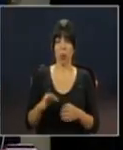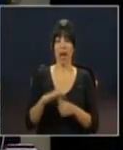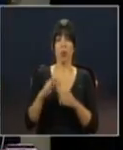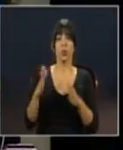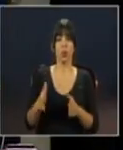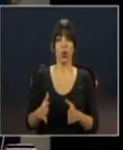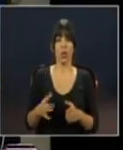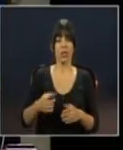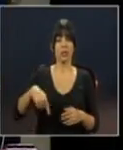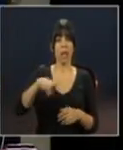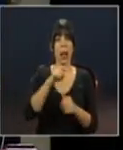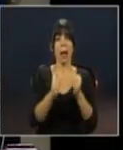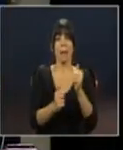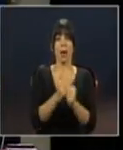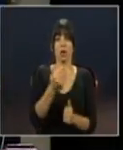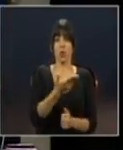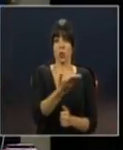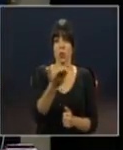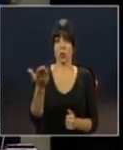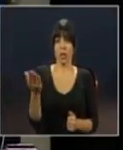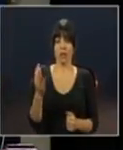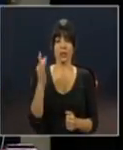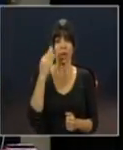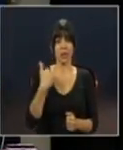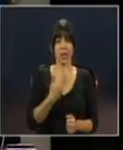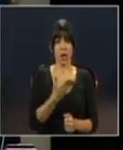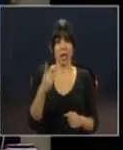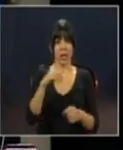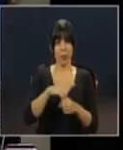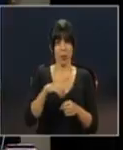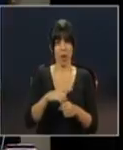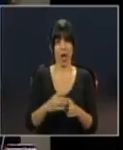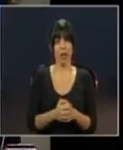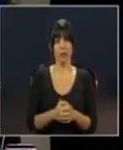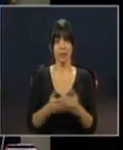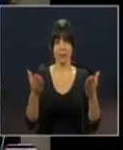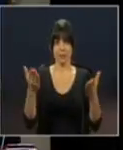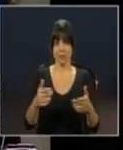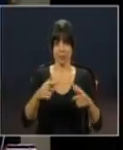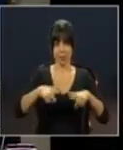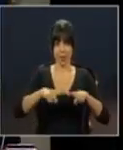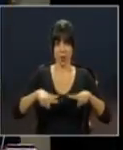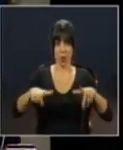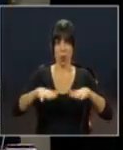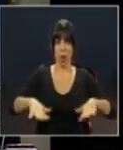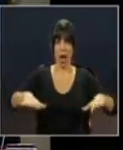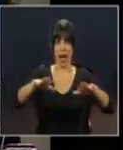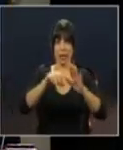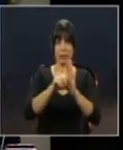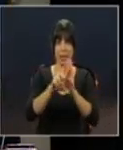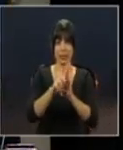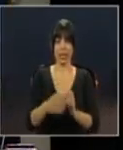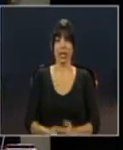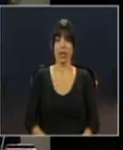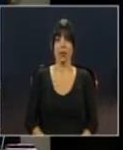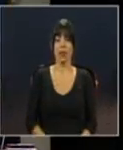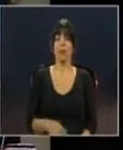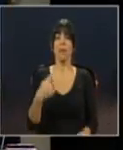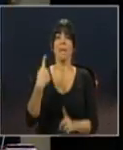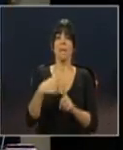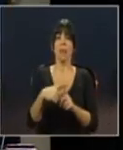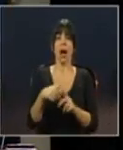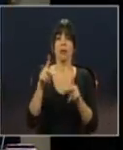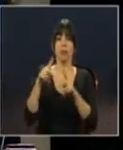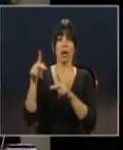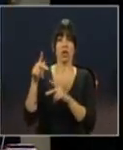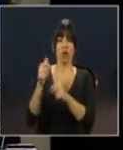agricultores, la mayoría de ustedes, señoras y señores diputados, presentes en este recinto legislativo, así como voces